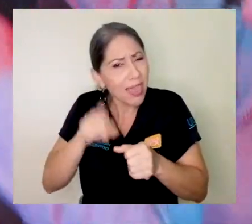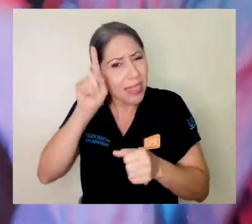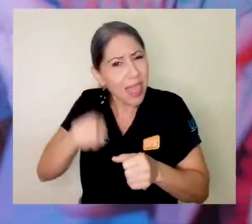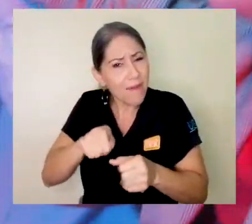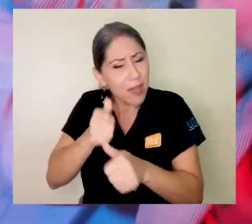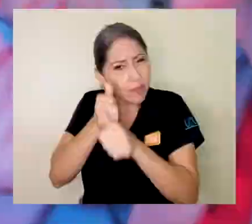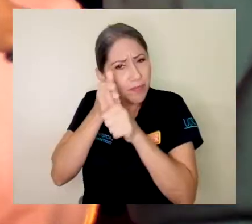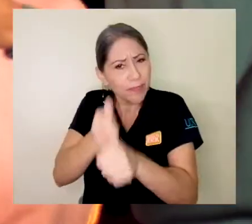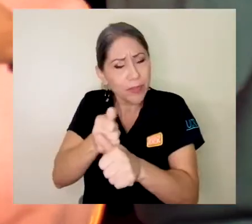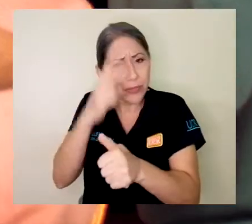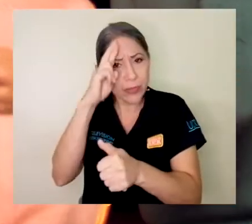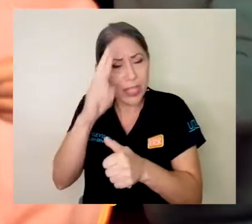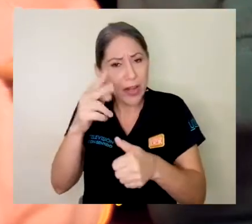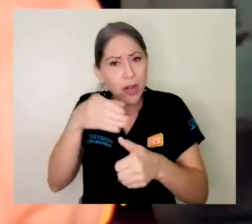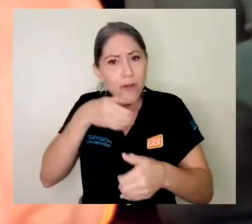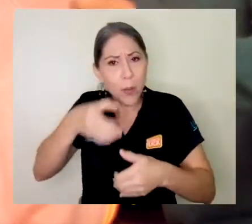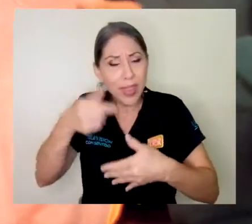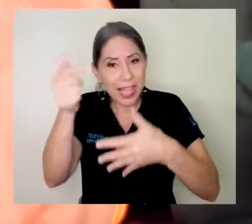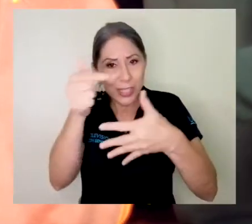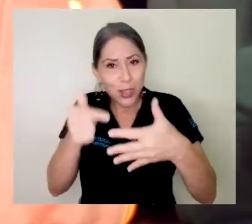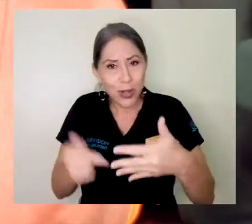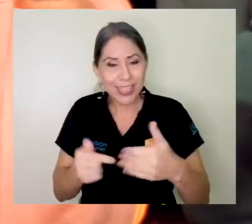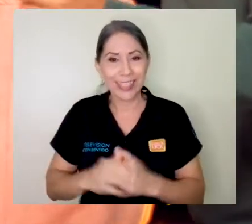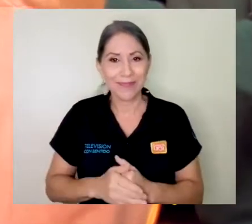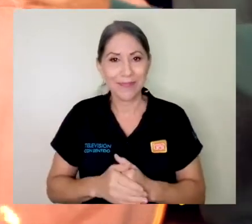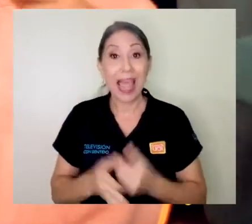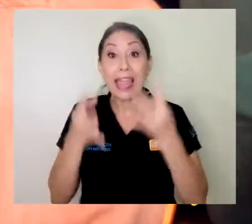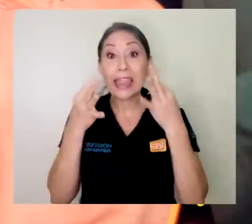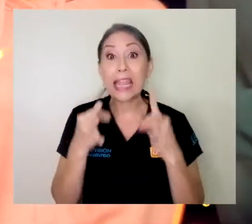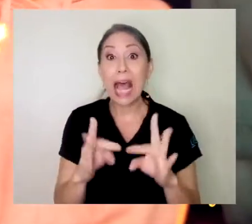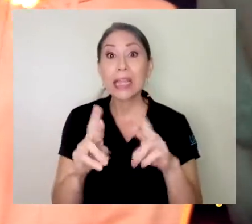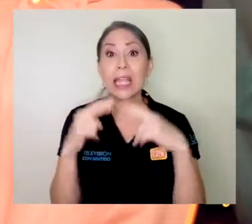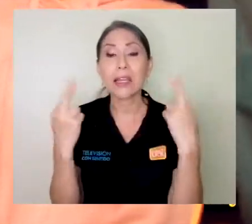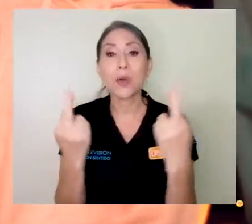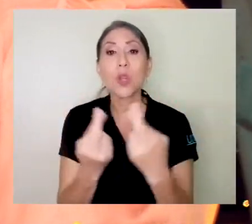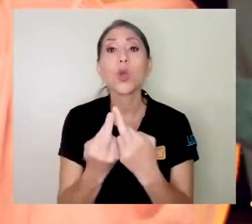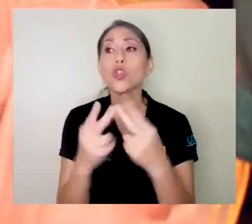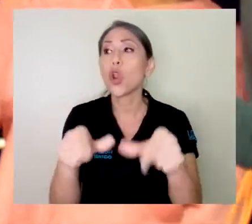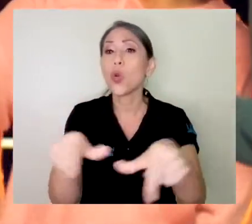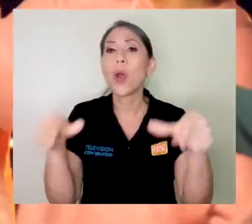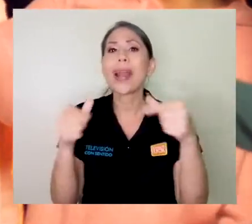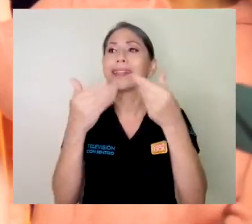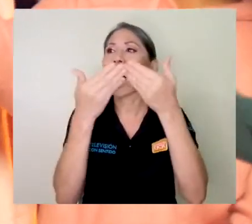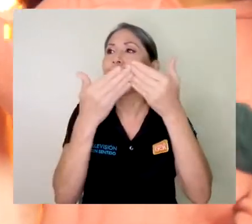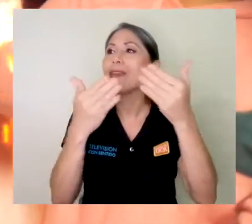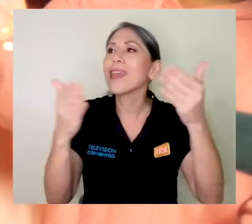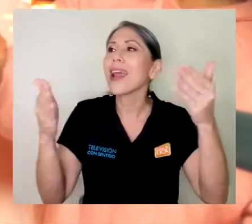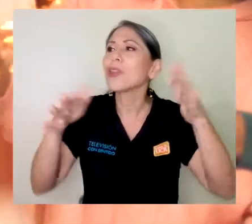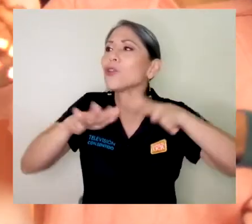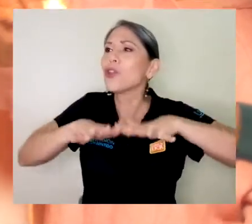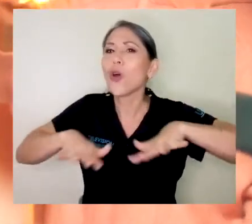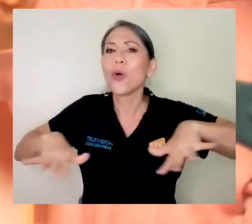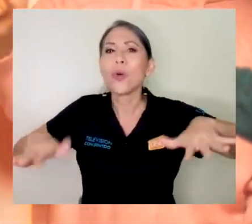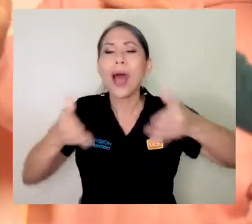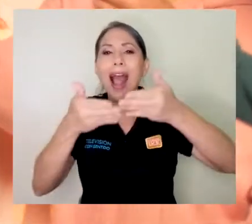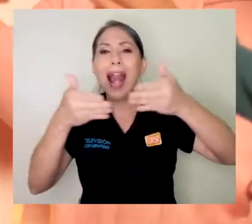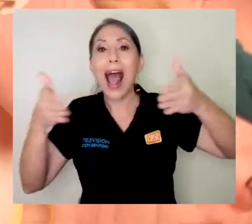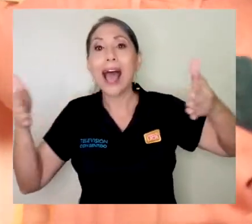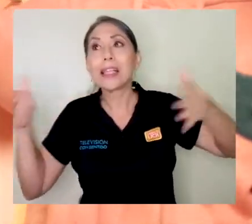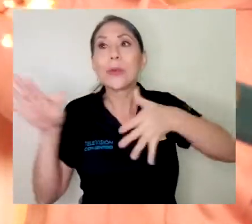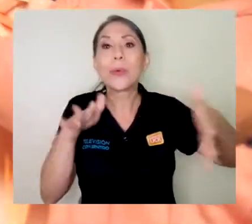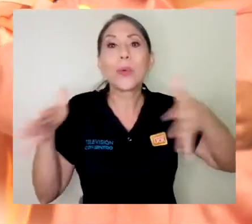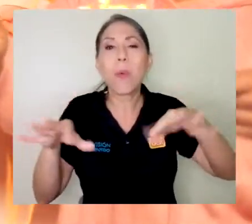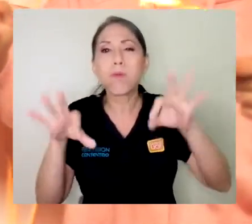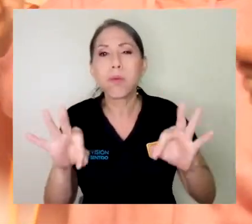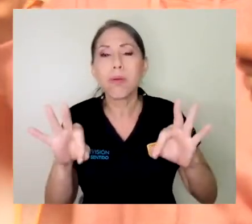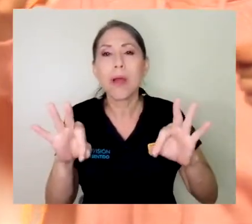recomendaciones. Trate de realizar las reuniones en lugares abiertos, amplios, con buena ventilación y no